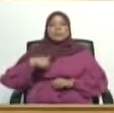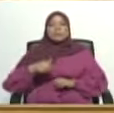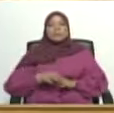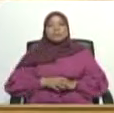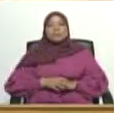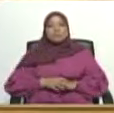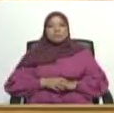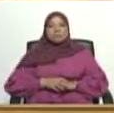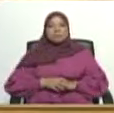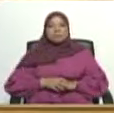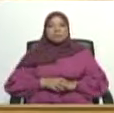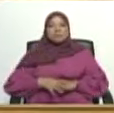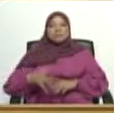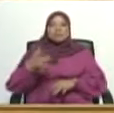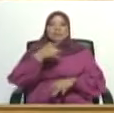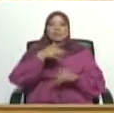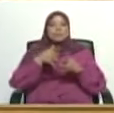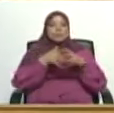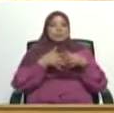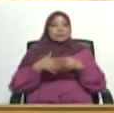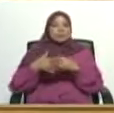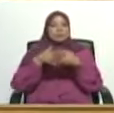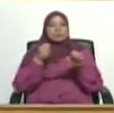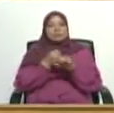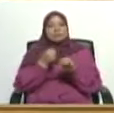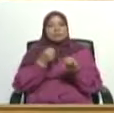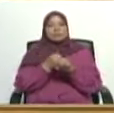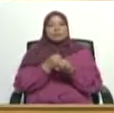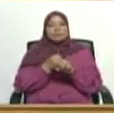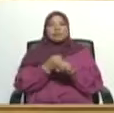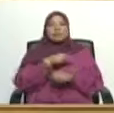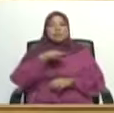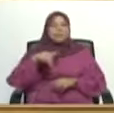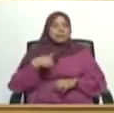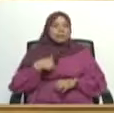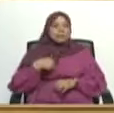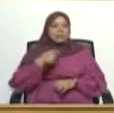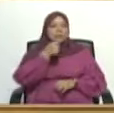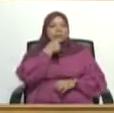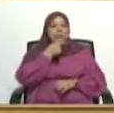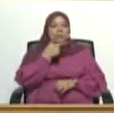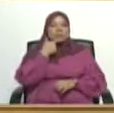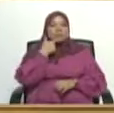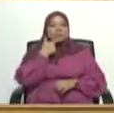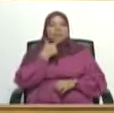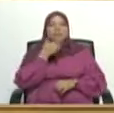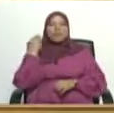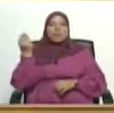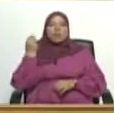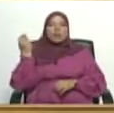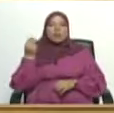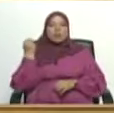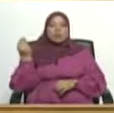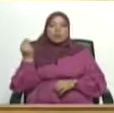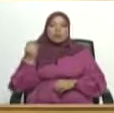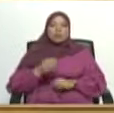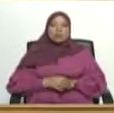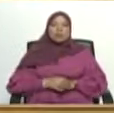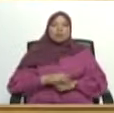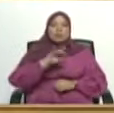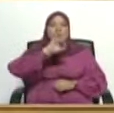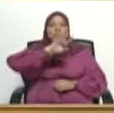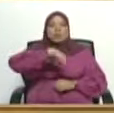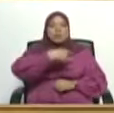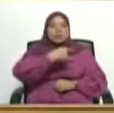Prefiere el gobierno de Estados Unidos arrestar lo más hermoso que tiene, que es la juventud